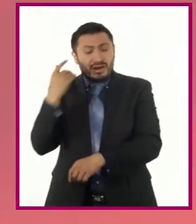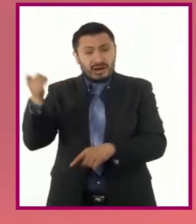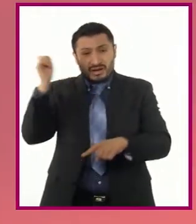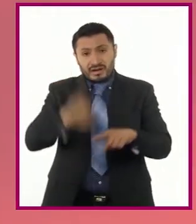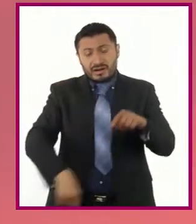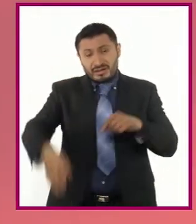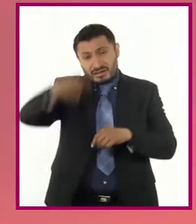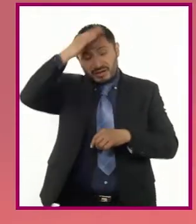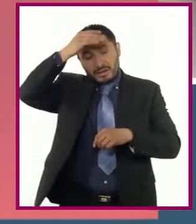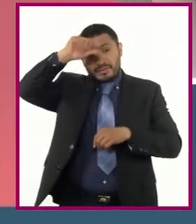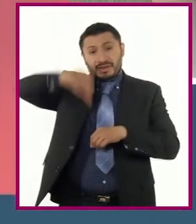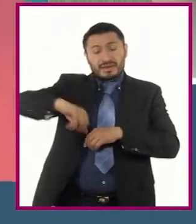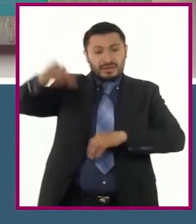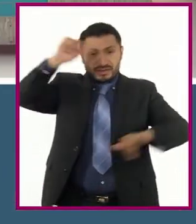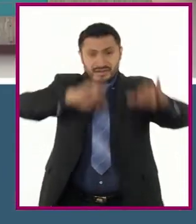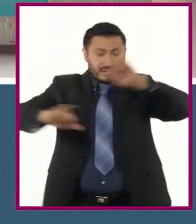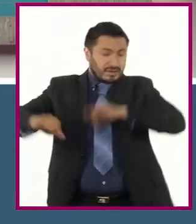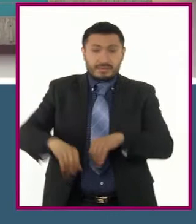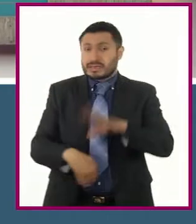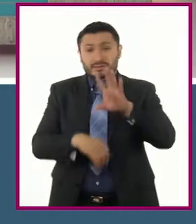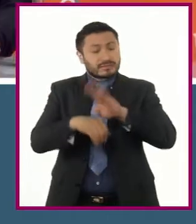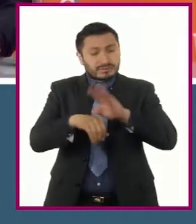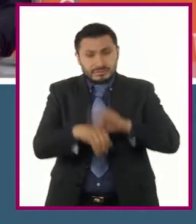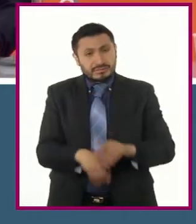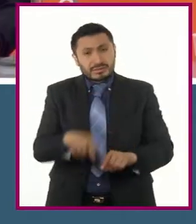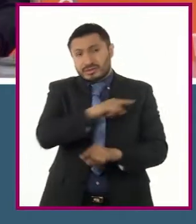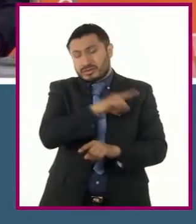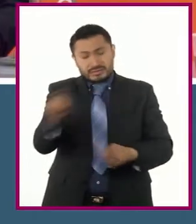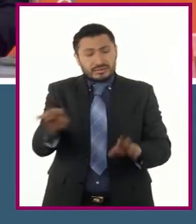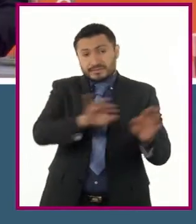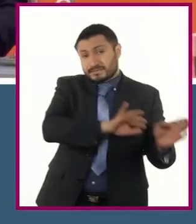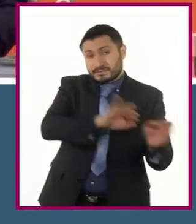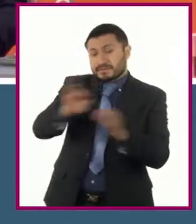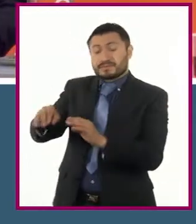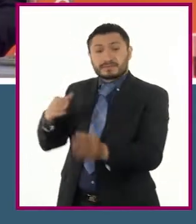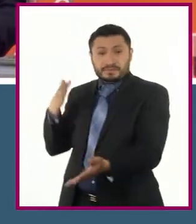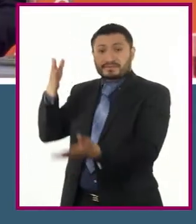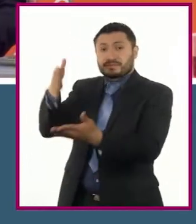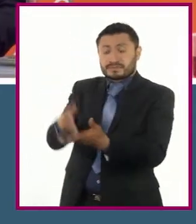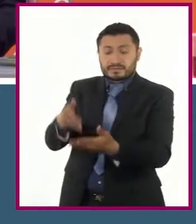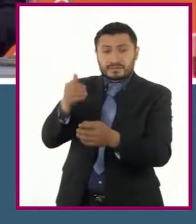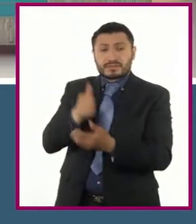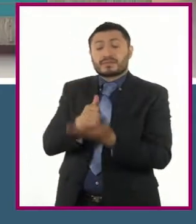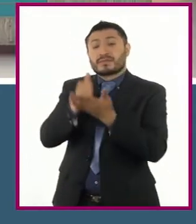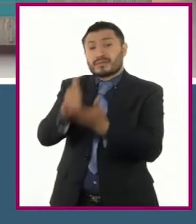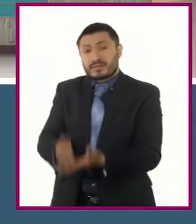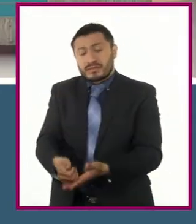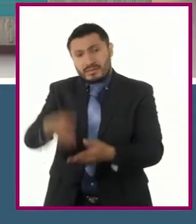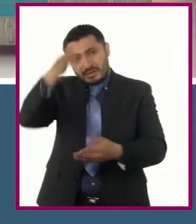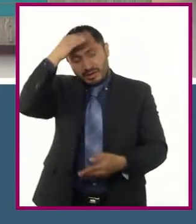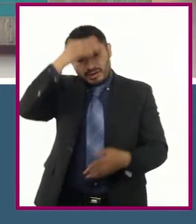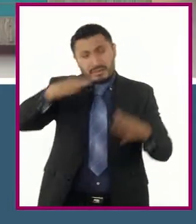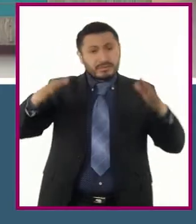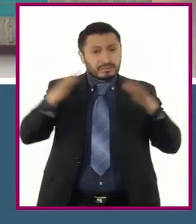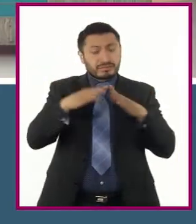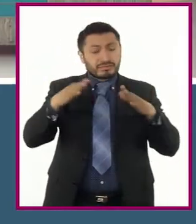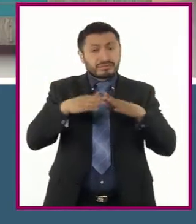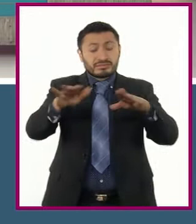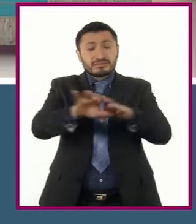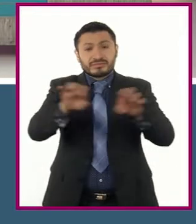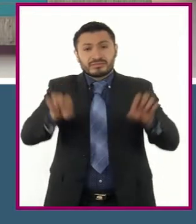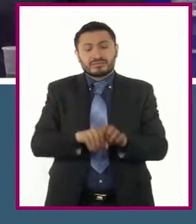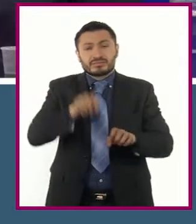No lo pueden permitir. Dejen de hacer lo que están haciendo y acudan al cuartel de Aprende en Casa. Ustedes